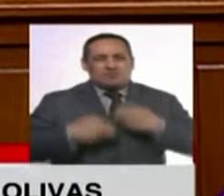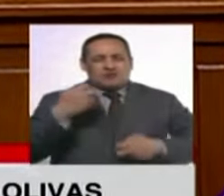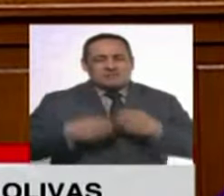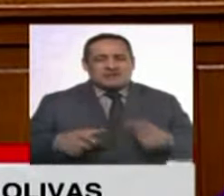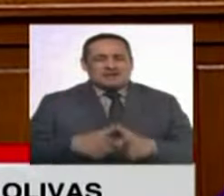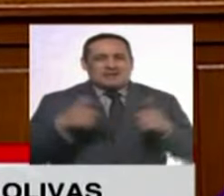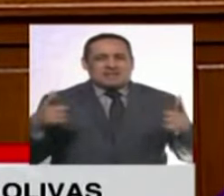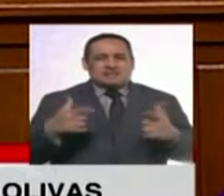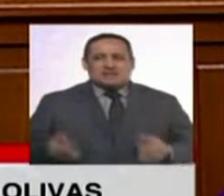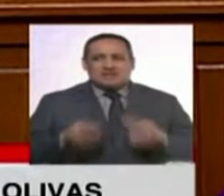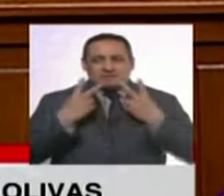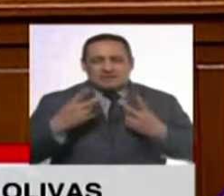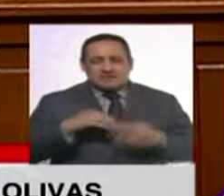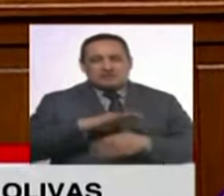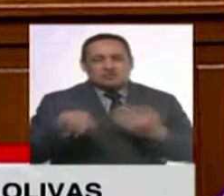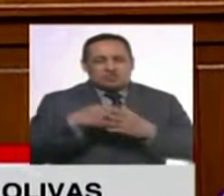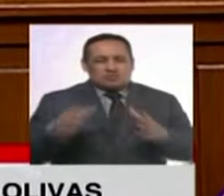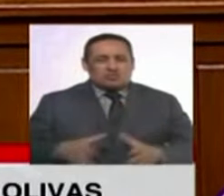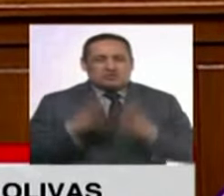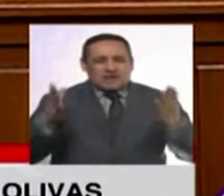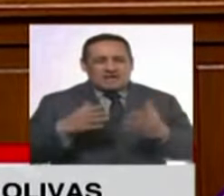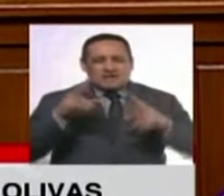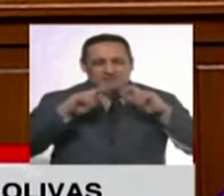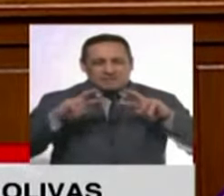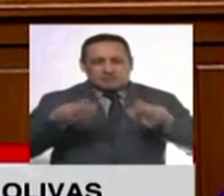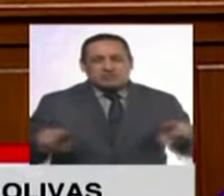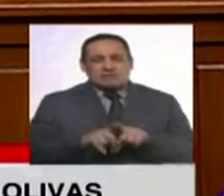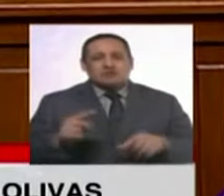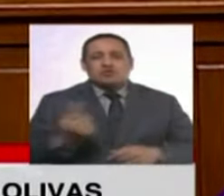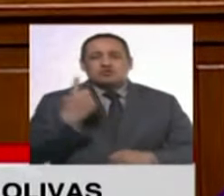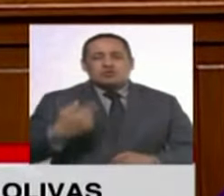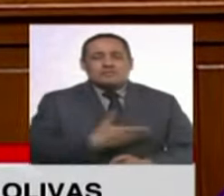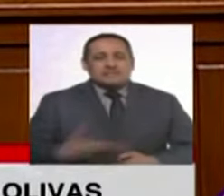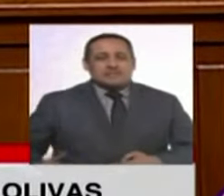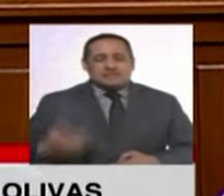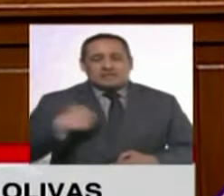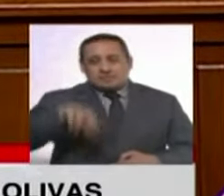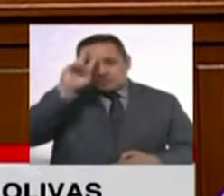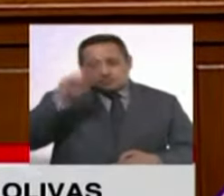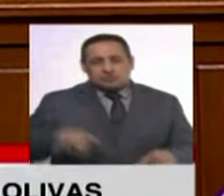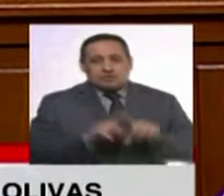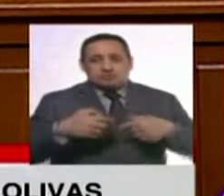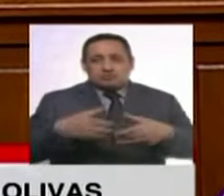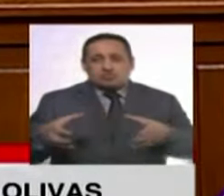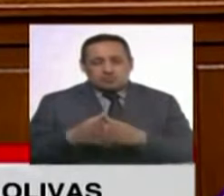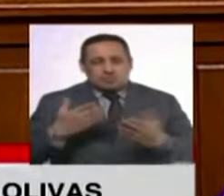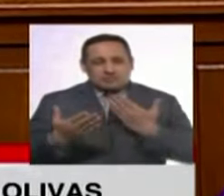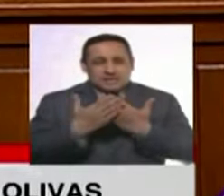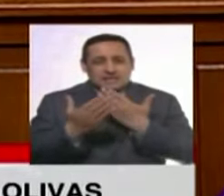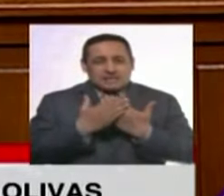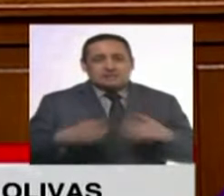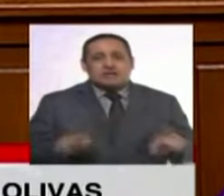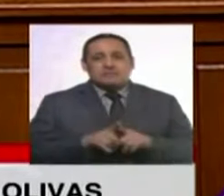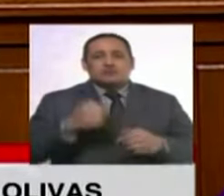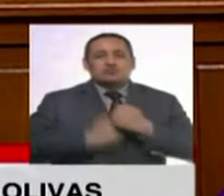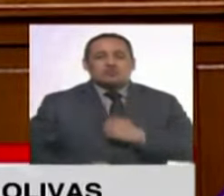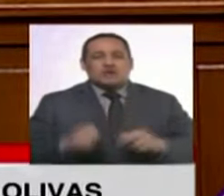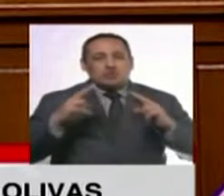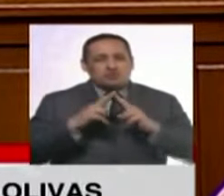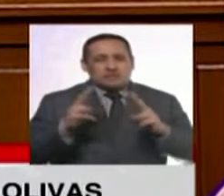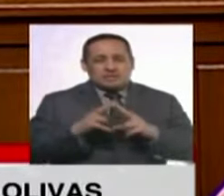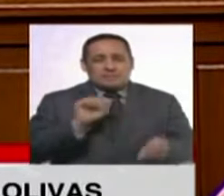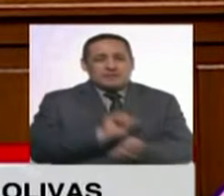en medio de una gravísima investigación no sólo el presidente de la república sino a su entorno más cercano hoy su hija cuñada